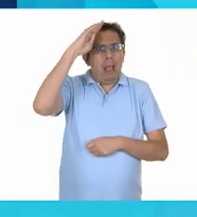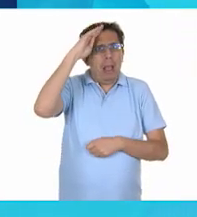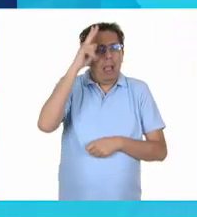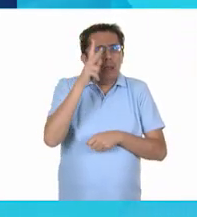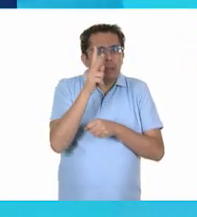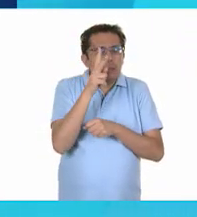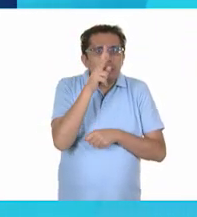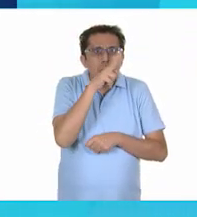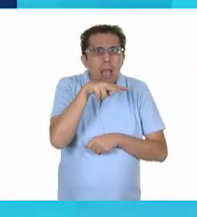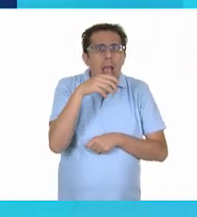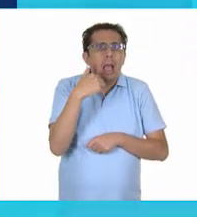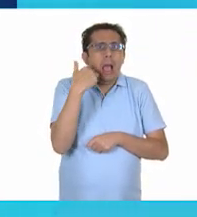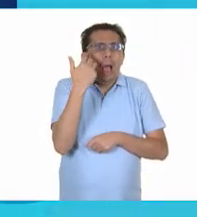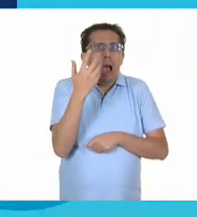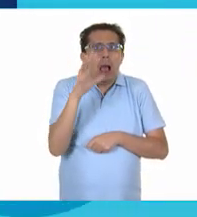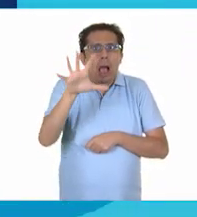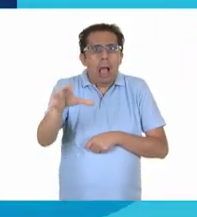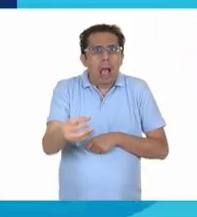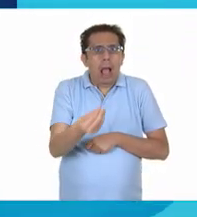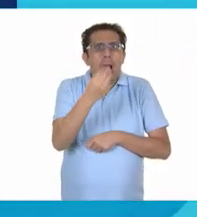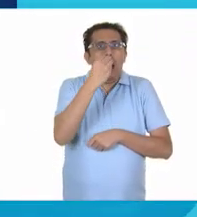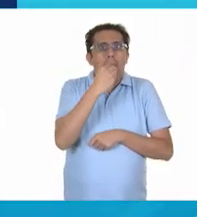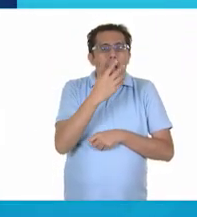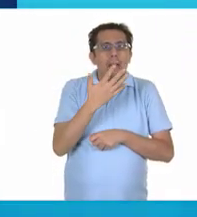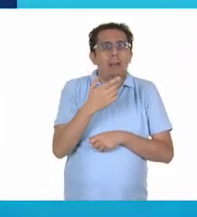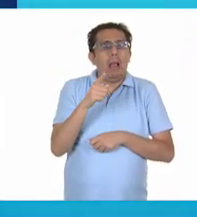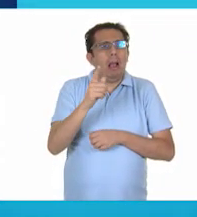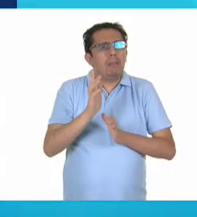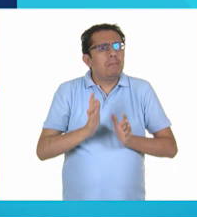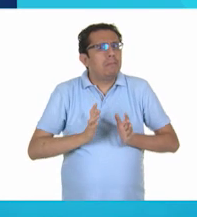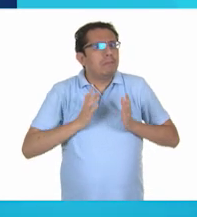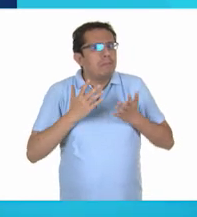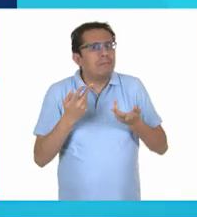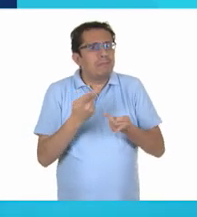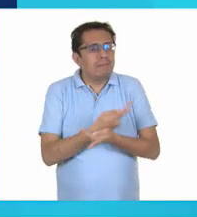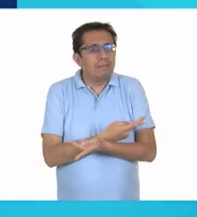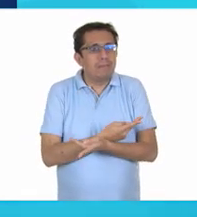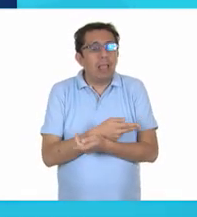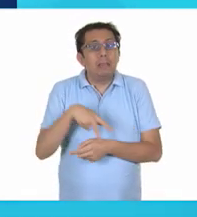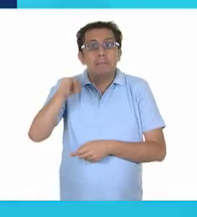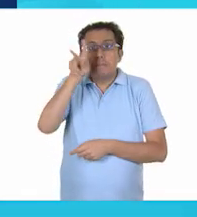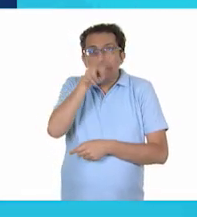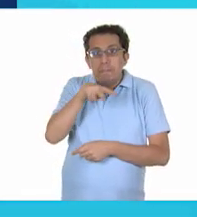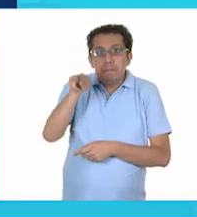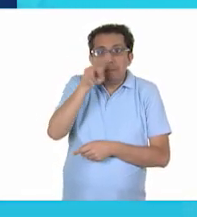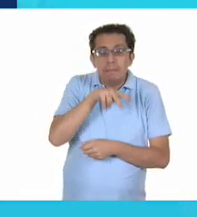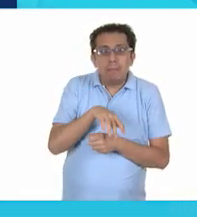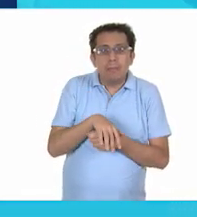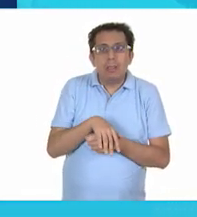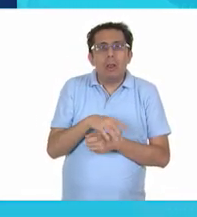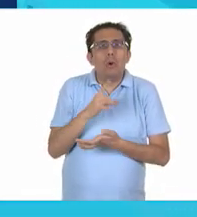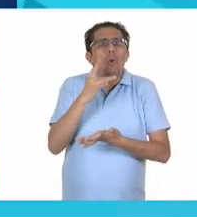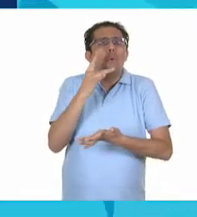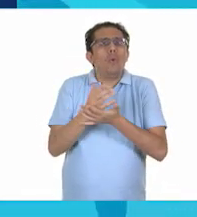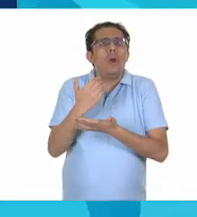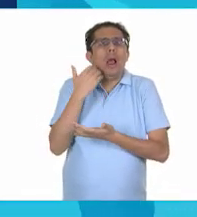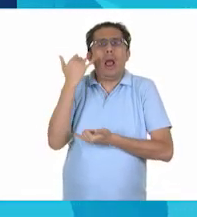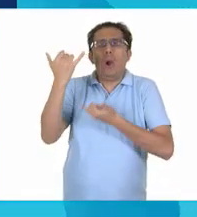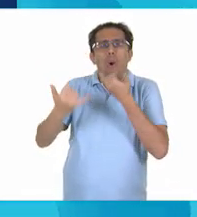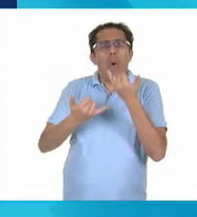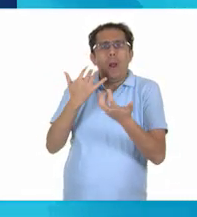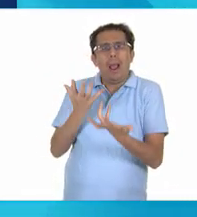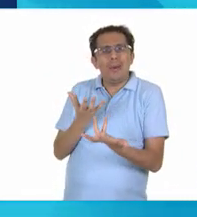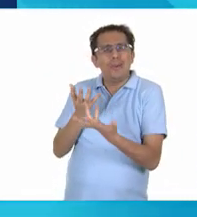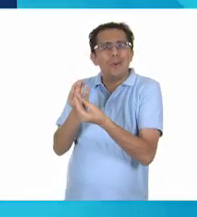se asustó, pensando que la serpiente se lo quería comer. Y su sorpresa fue que la